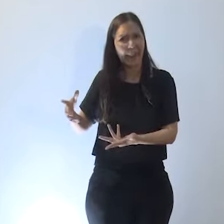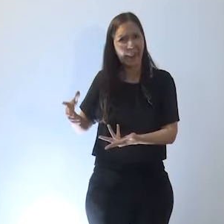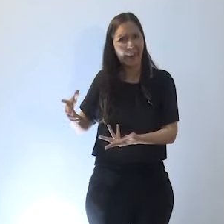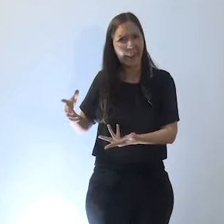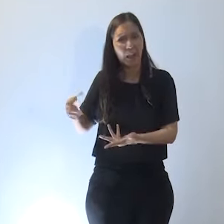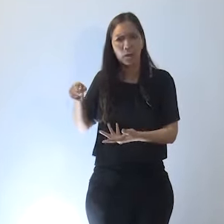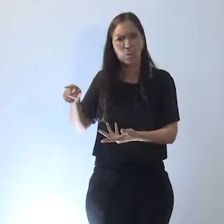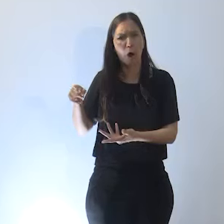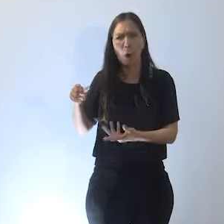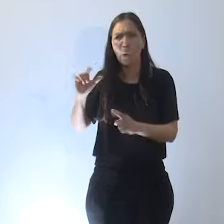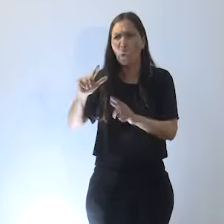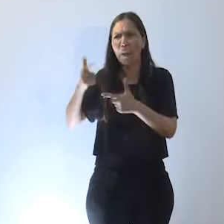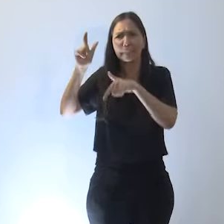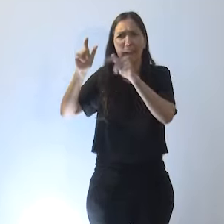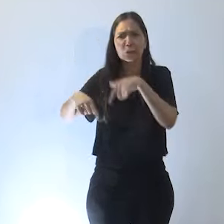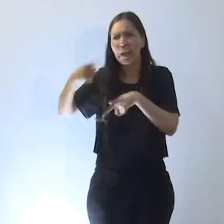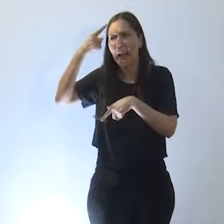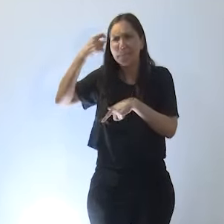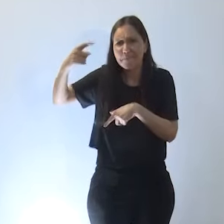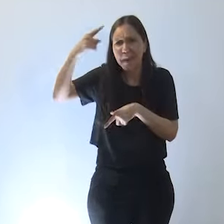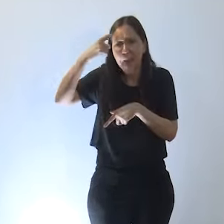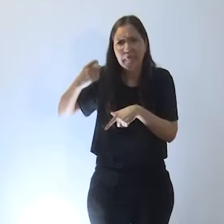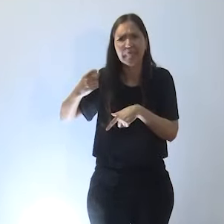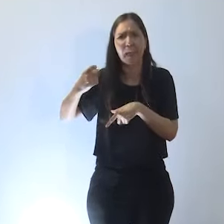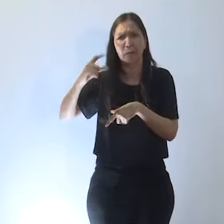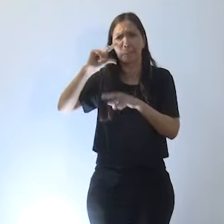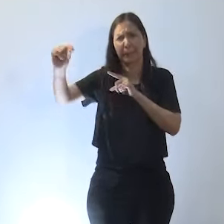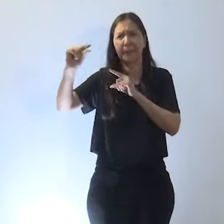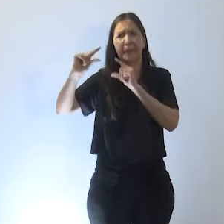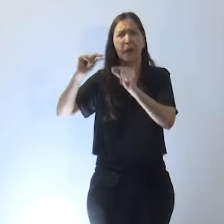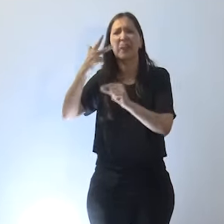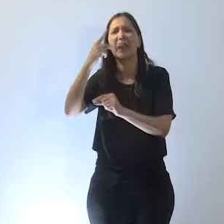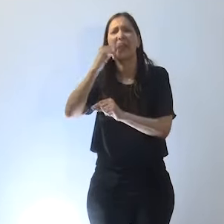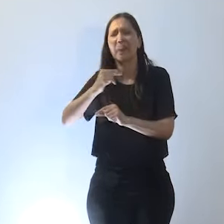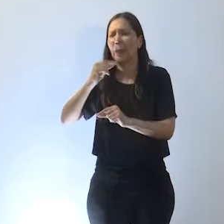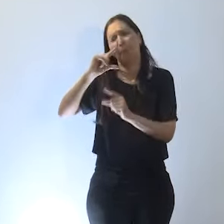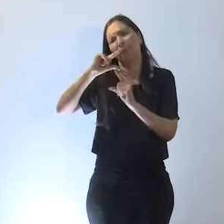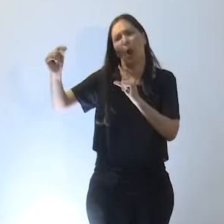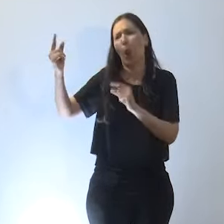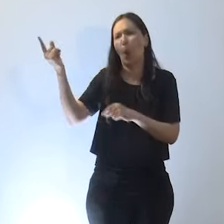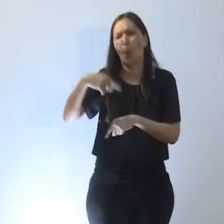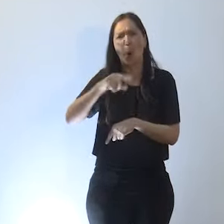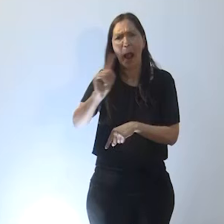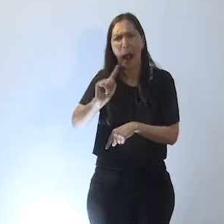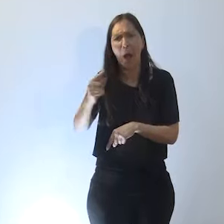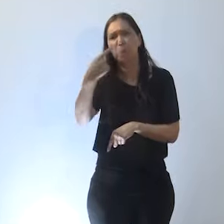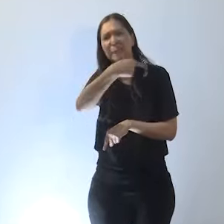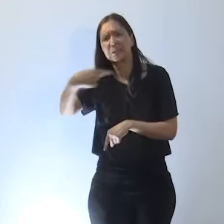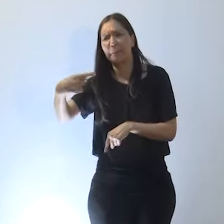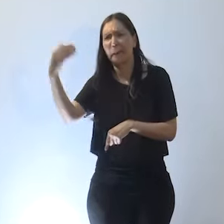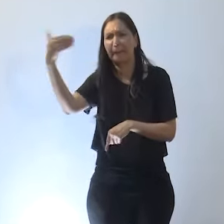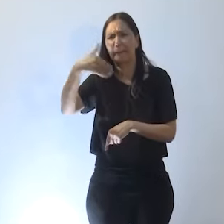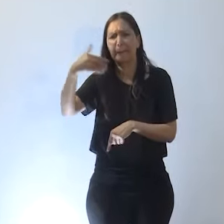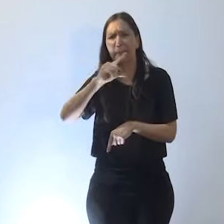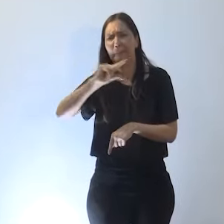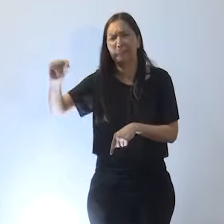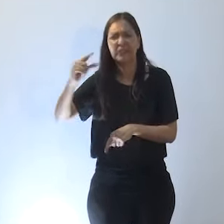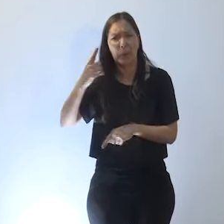nunca un aprendiz que se le van tres están tres días y no vienen más cuatro una semana y dejan de venir y yo